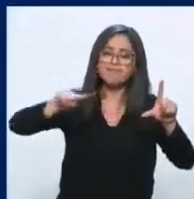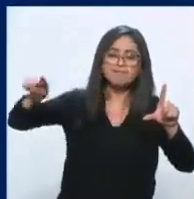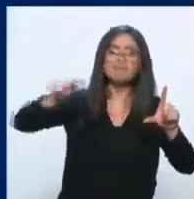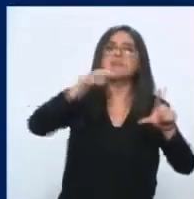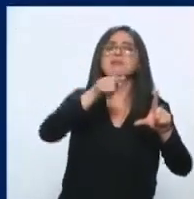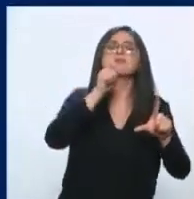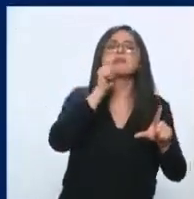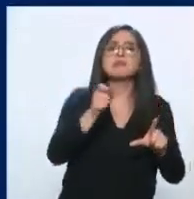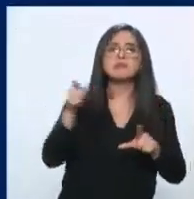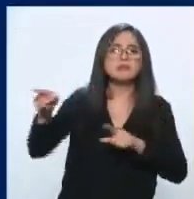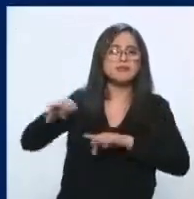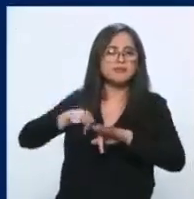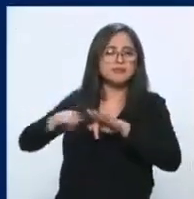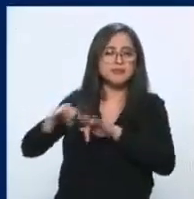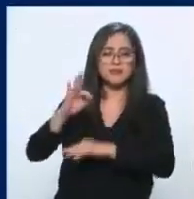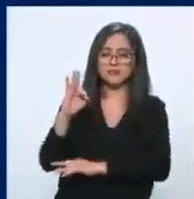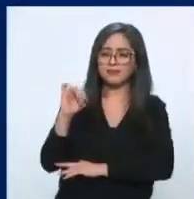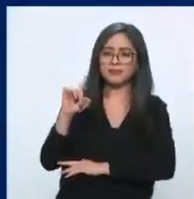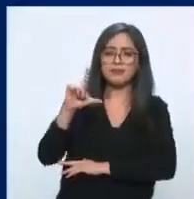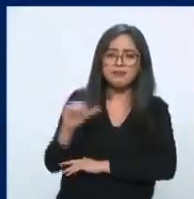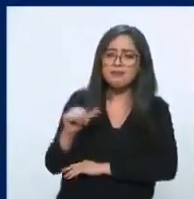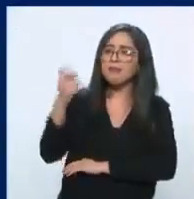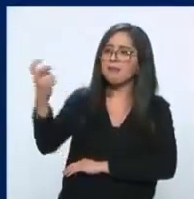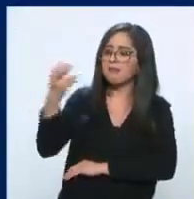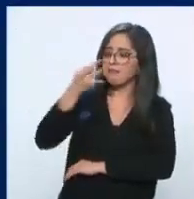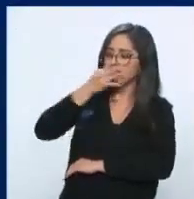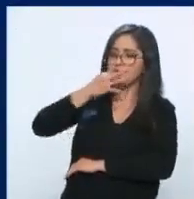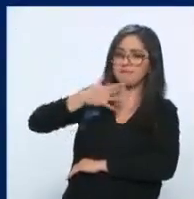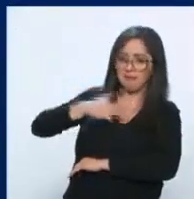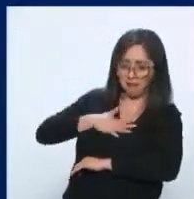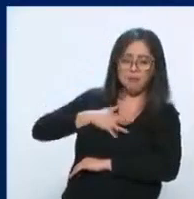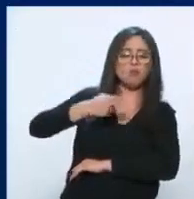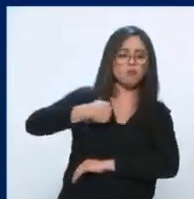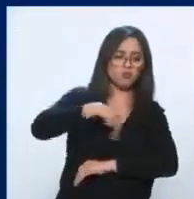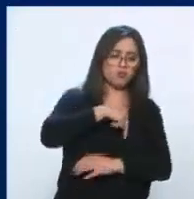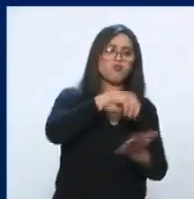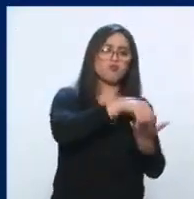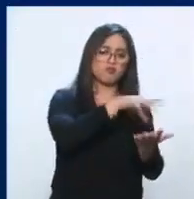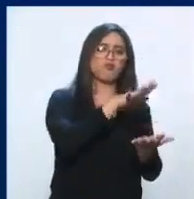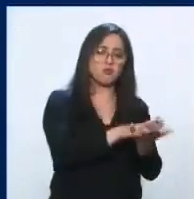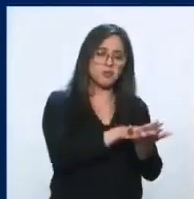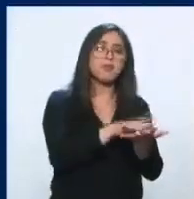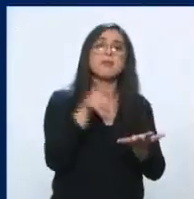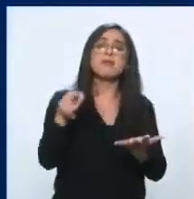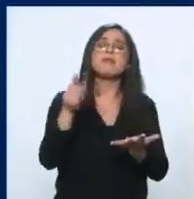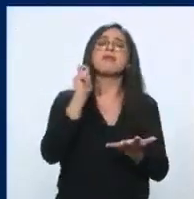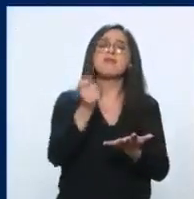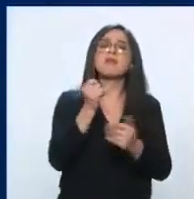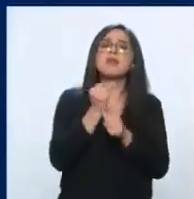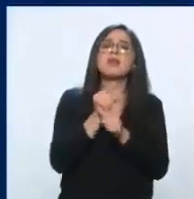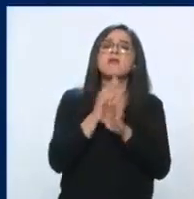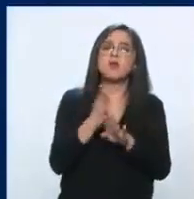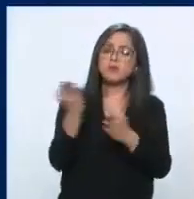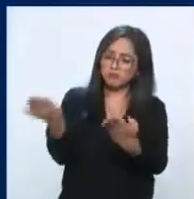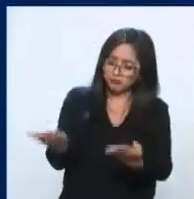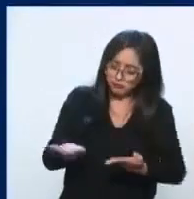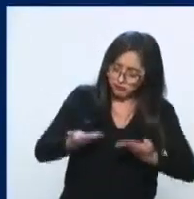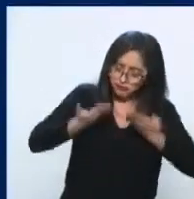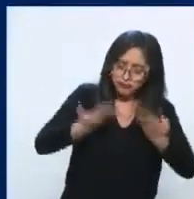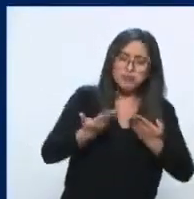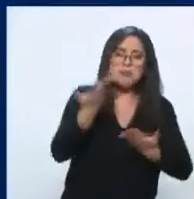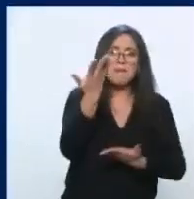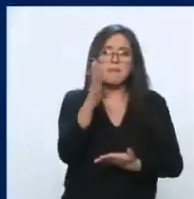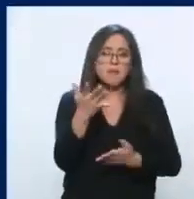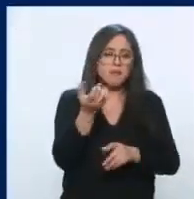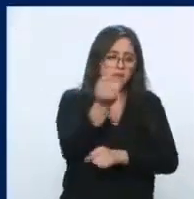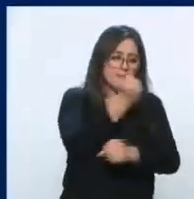refleja lo que las fiscalías nos han informado, y efectivamente la información que tenemos es que comparativamente entre el